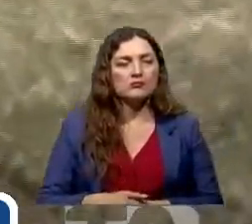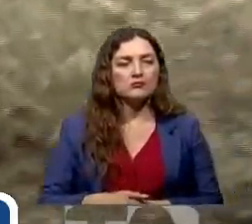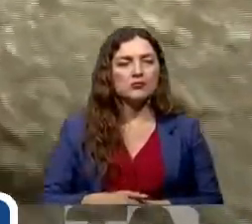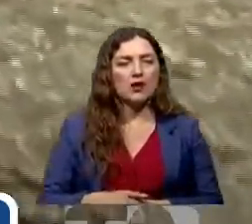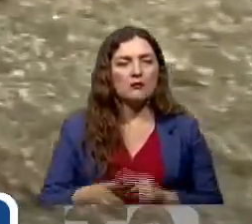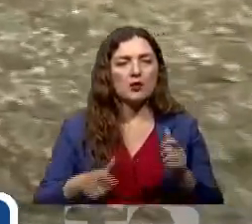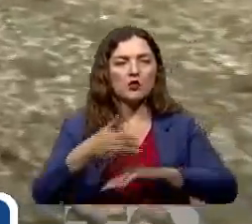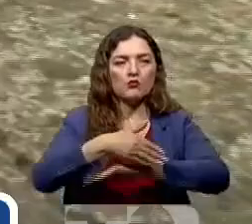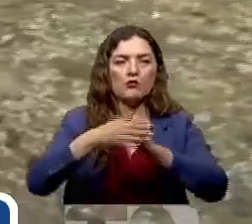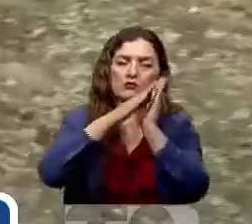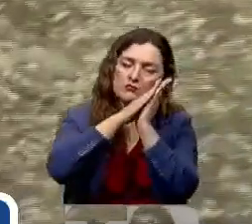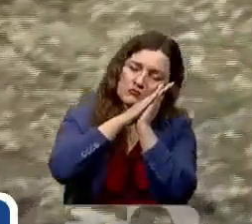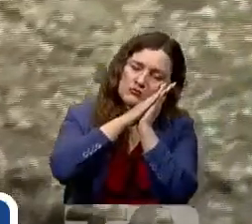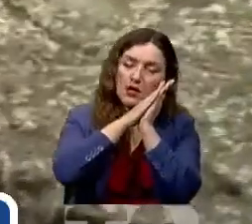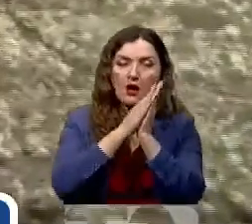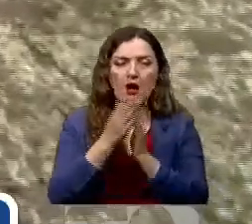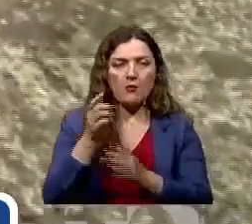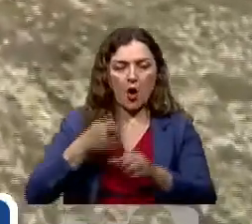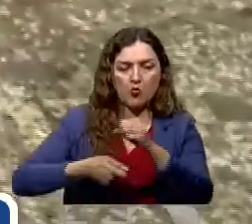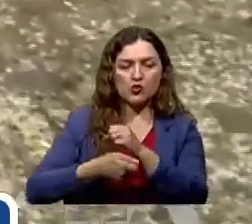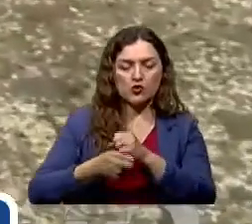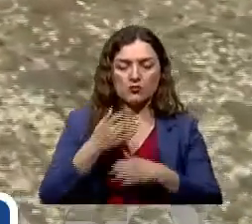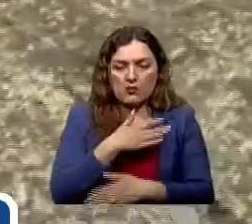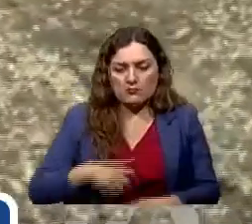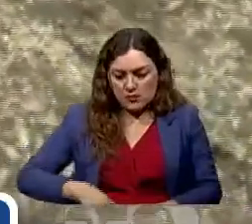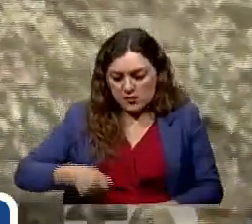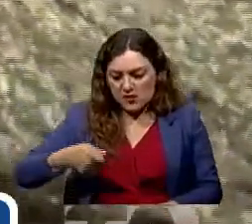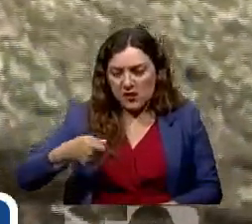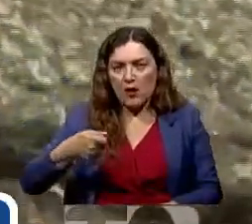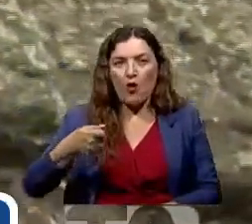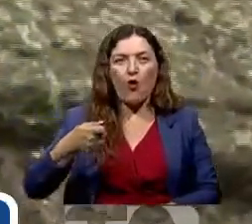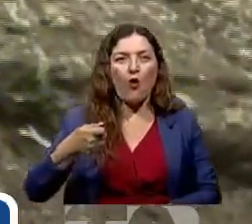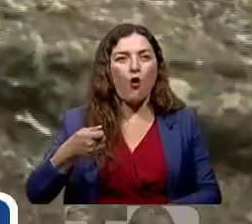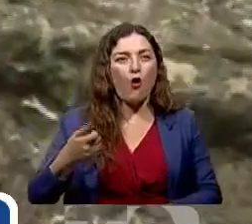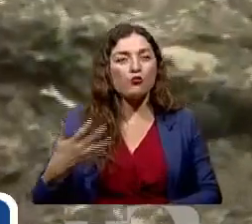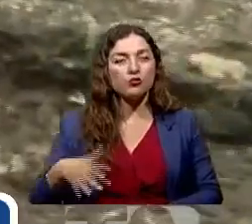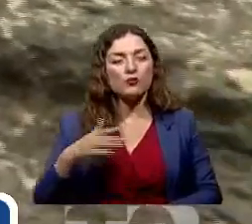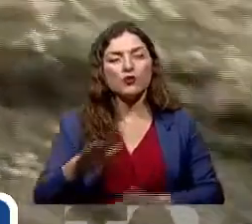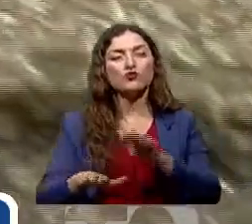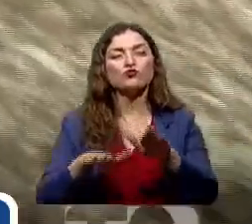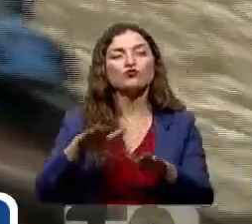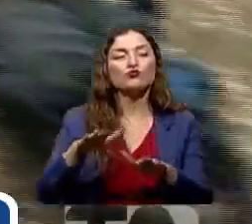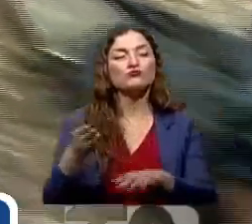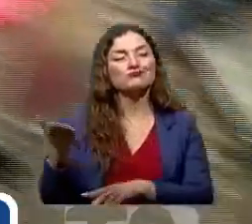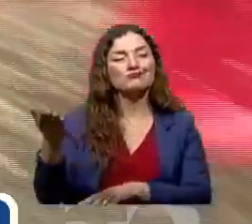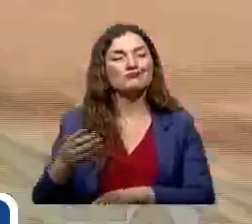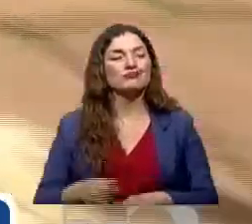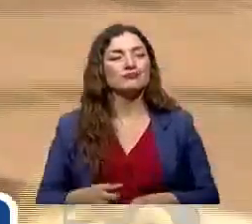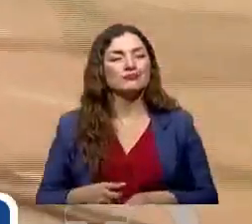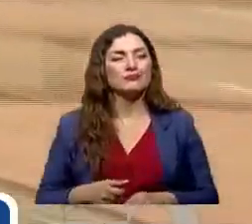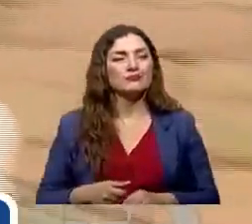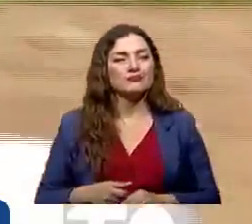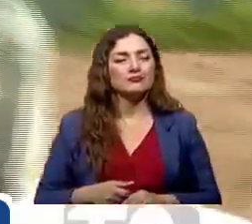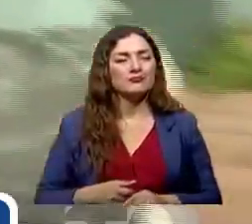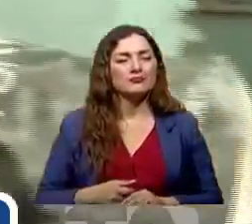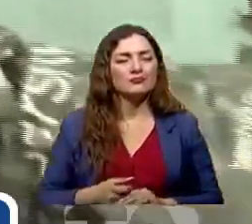pernotan acá. Y estos son los cuchillos que se han podido también encontrar a varias de las personas que caminan por esta parte de Quito, incluso que están en la parte de arriba.